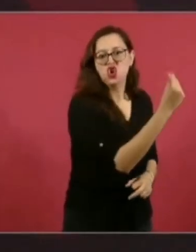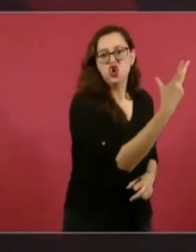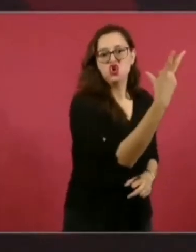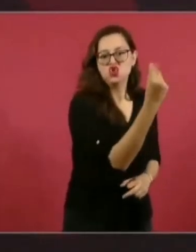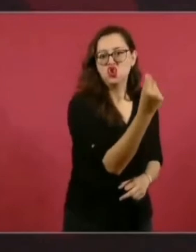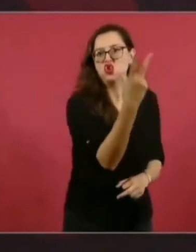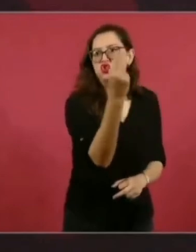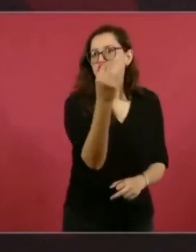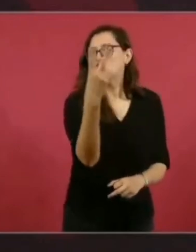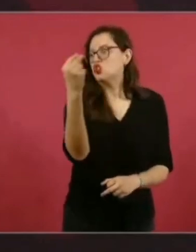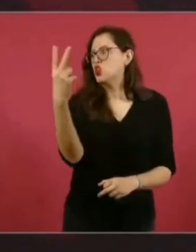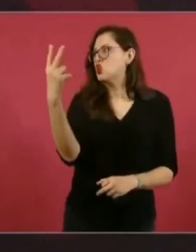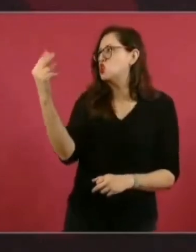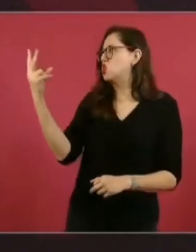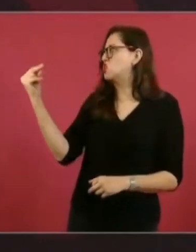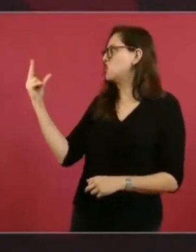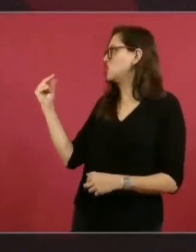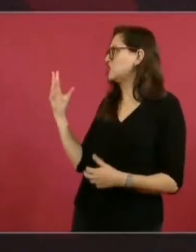oportunidad,